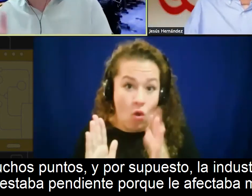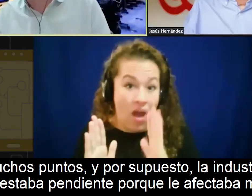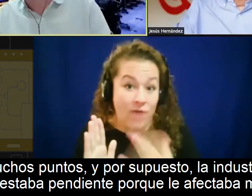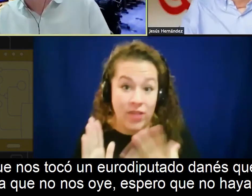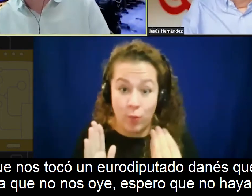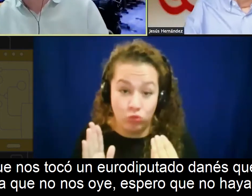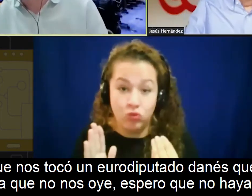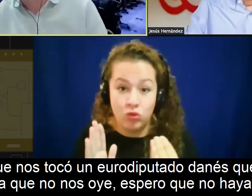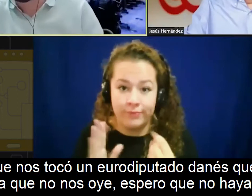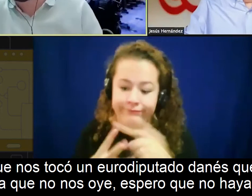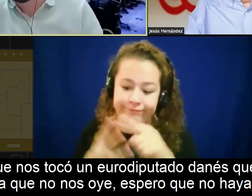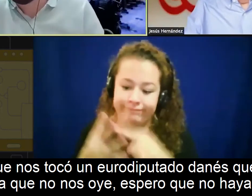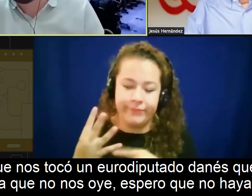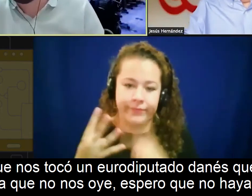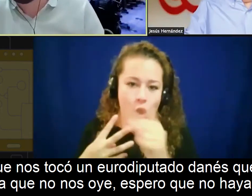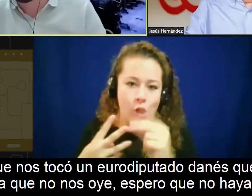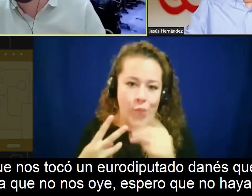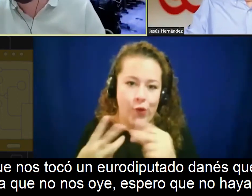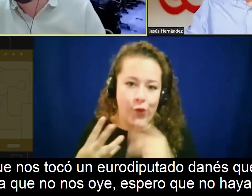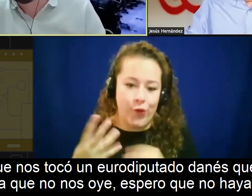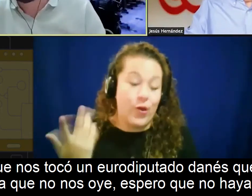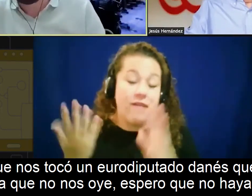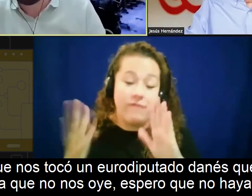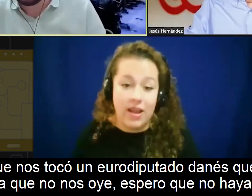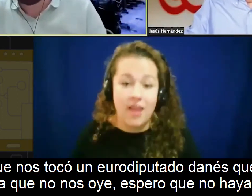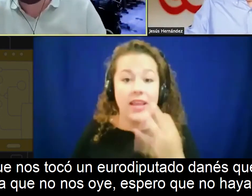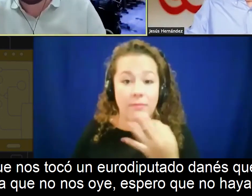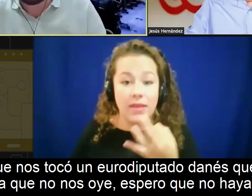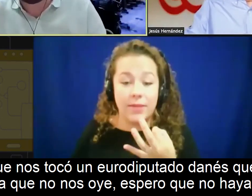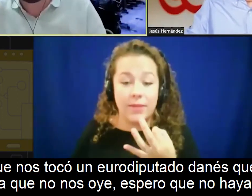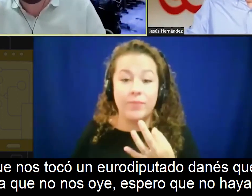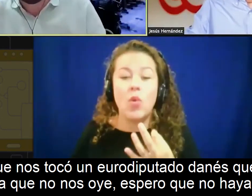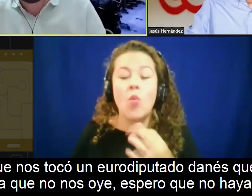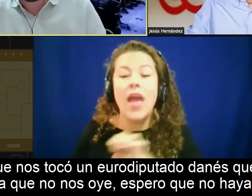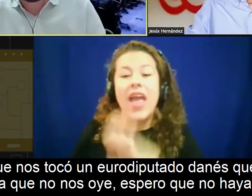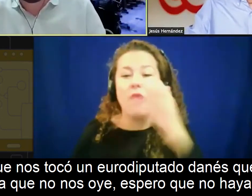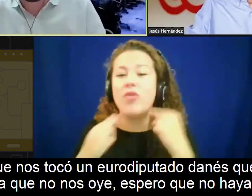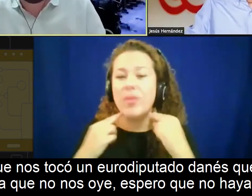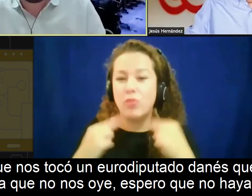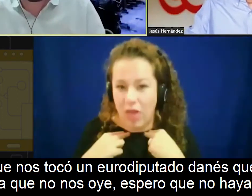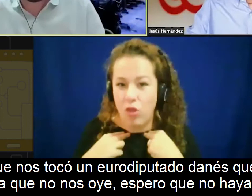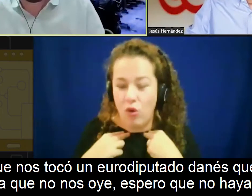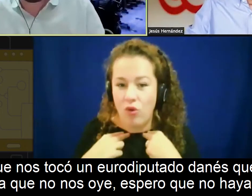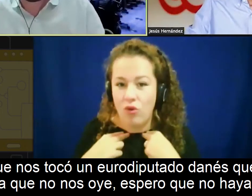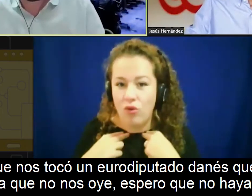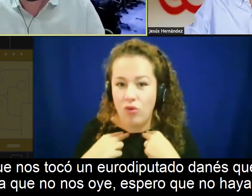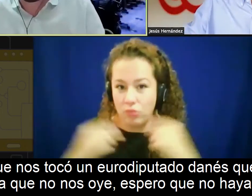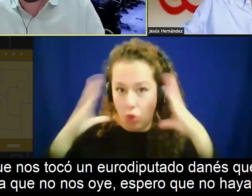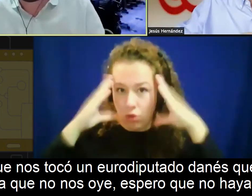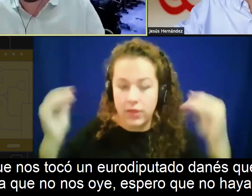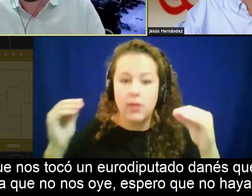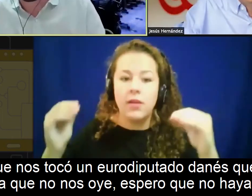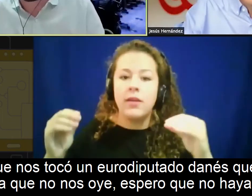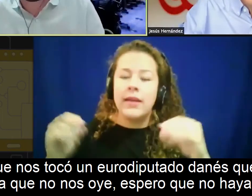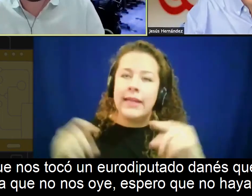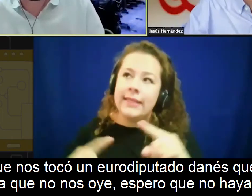¿y qué pasó? Que nos tocó un eurodiputado danés que no fue de lo más, ahora